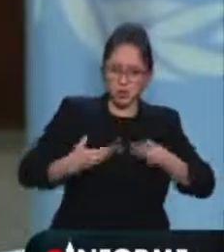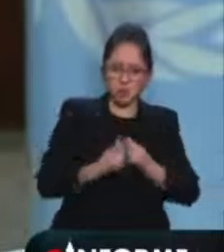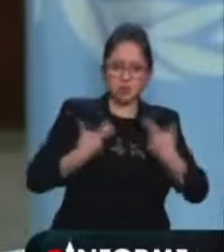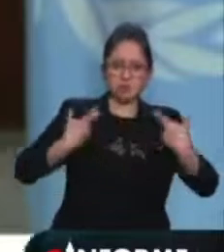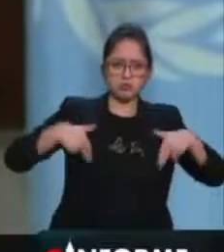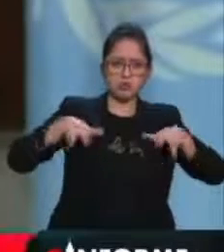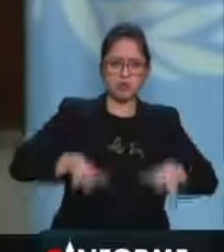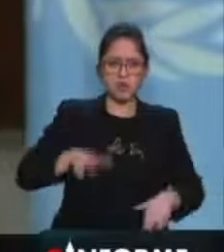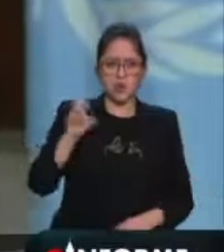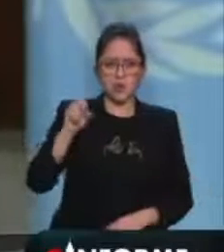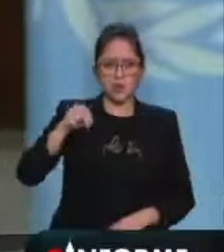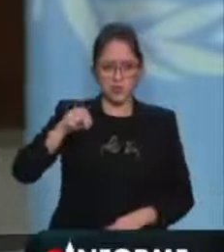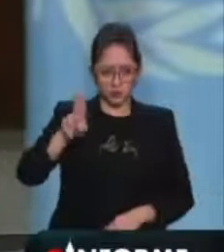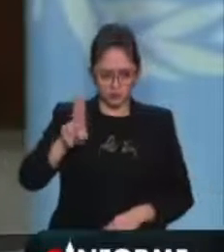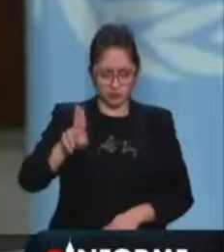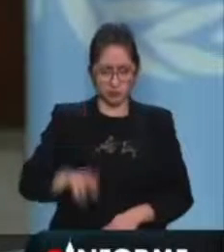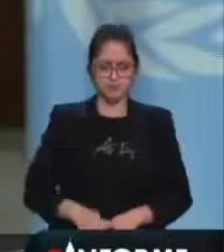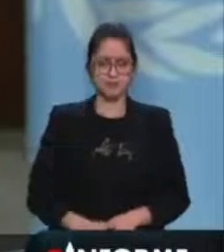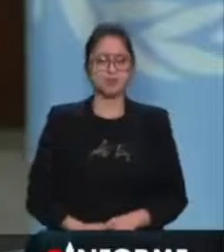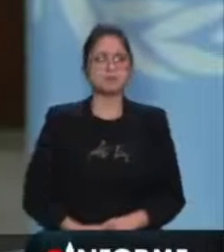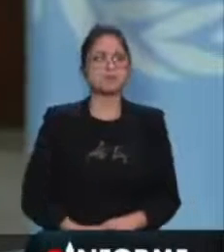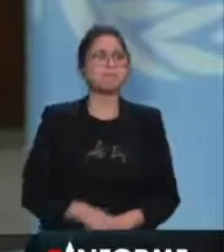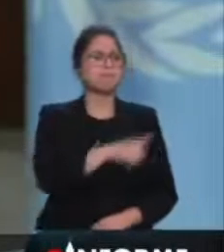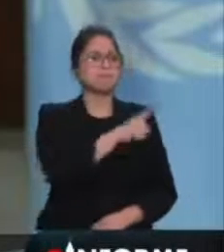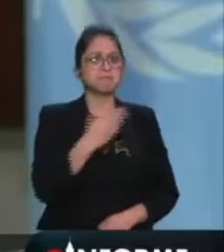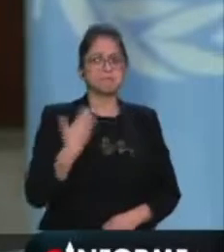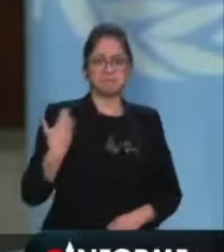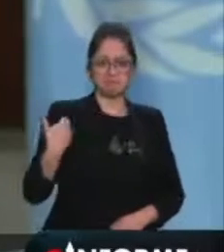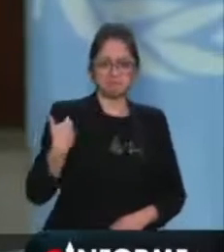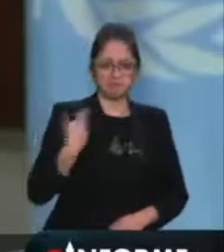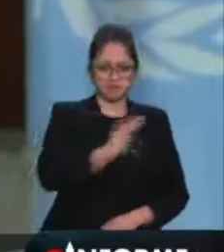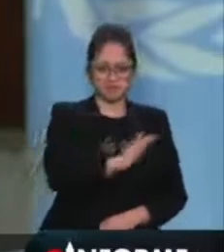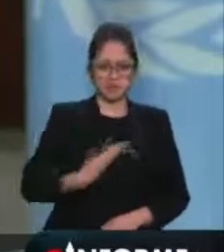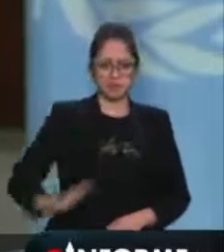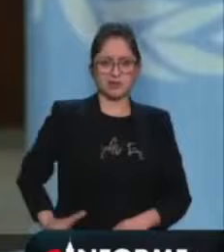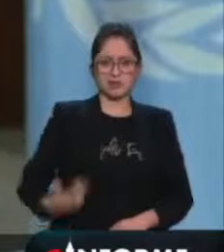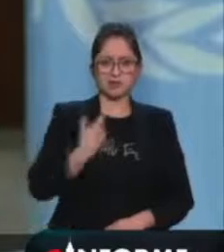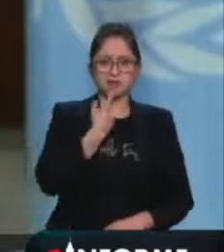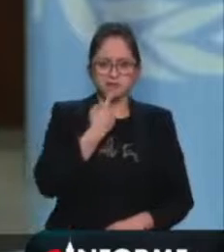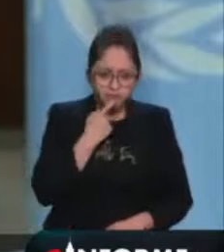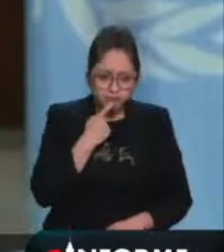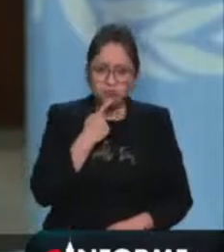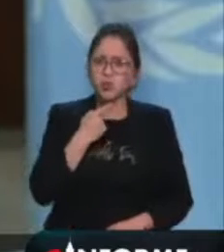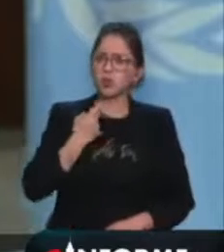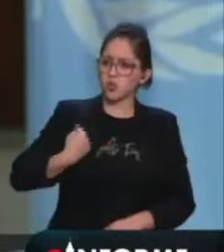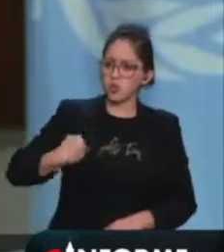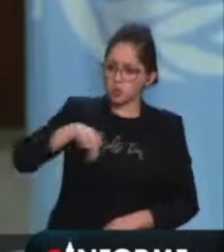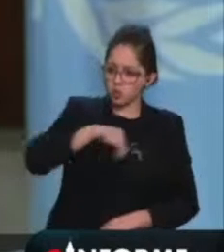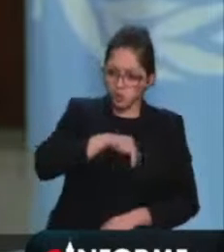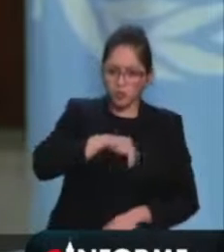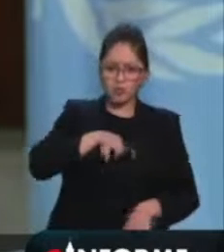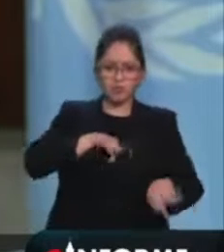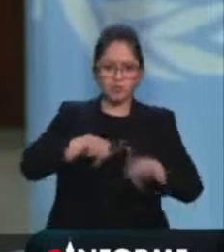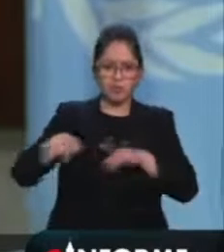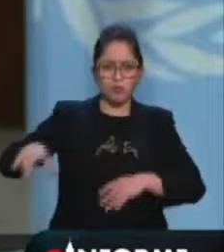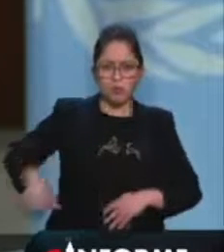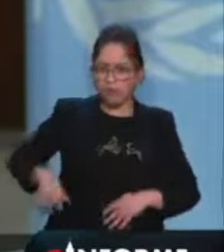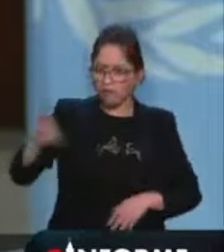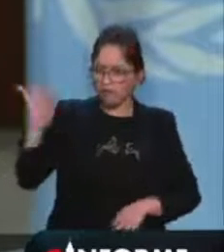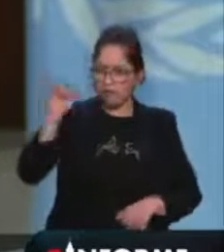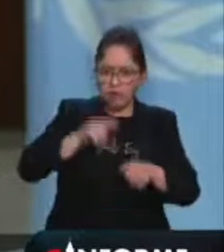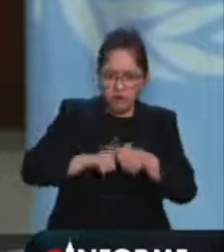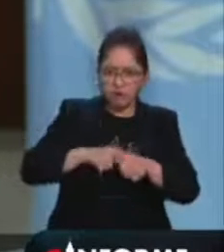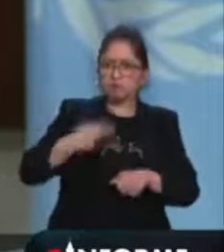ha señalado el presidente de la República, estamos abiertos plenamente al escrutinio